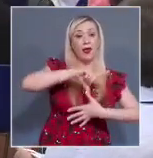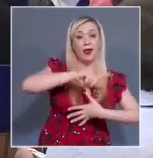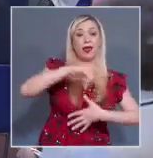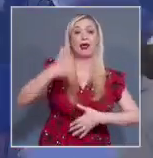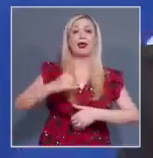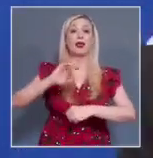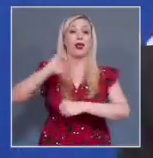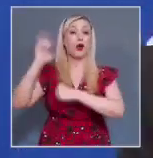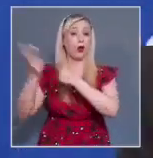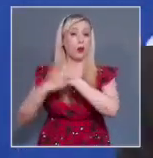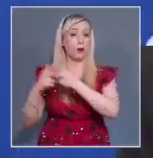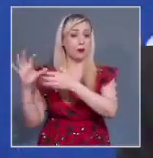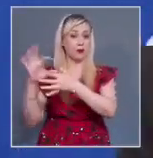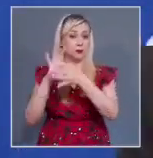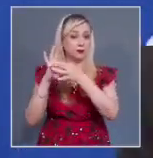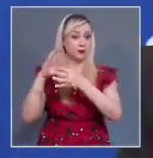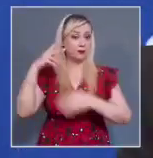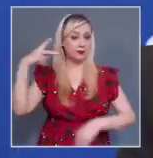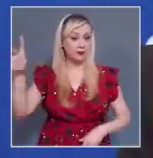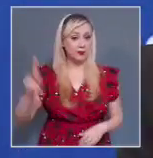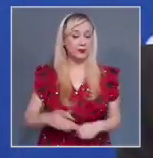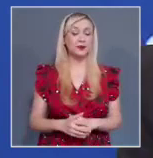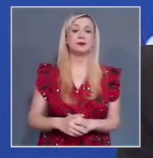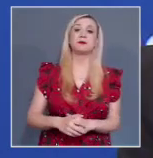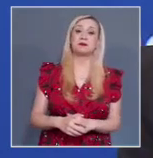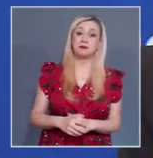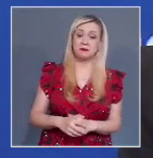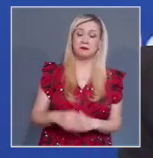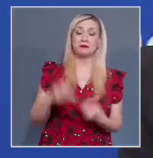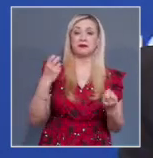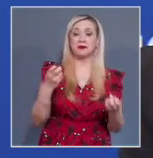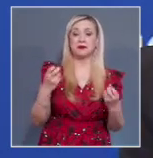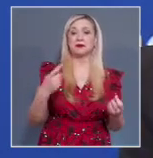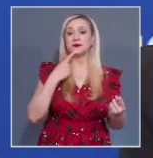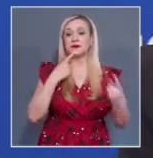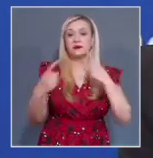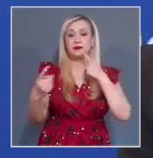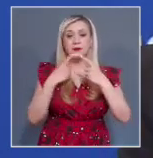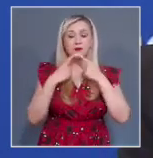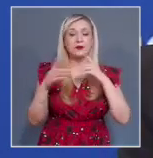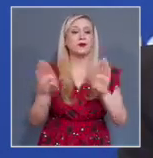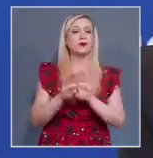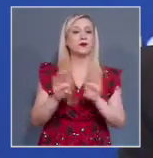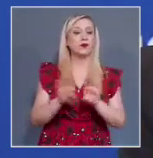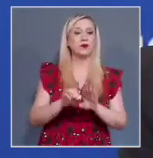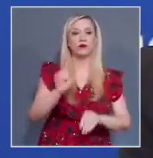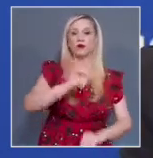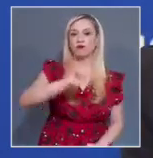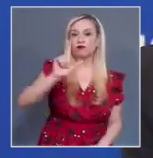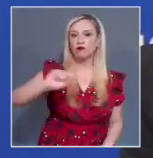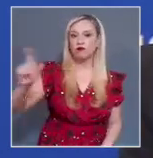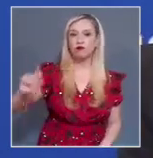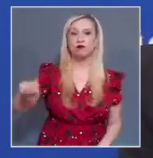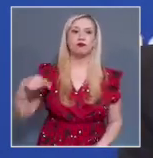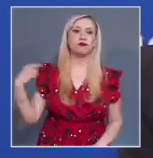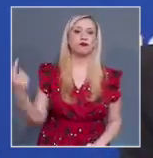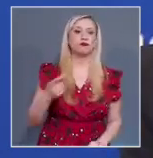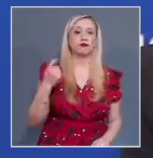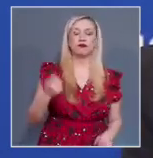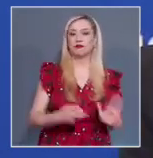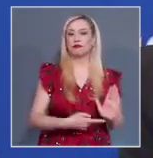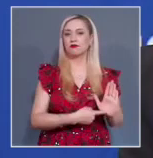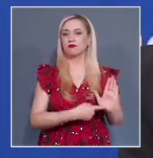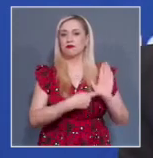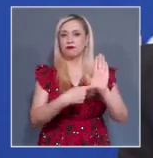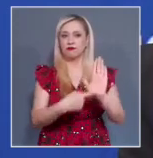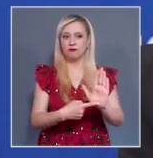Europea. También una feria comercial, de negocios para los profesionales, pero no será solamente eso. Para